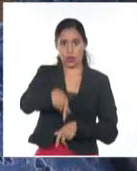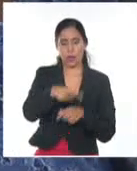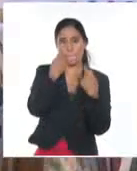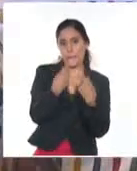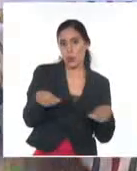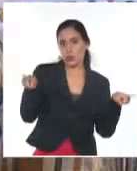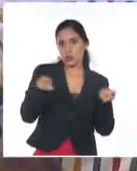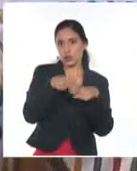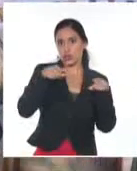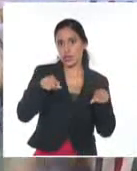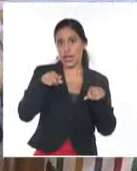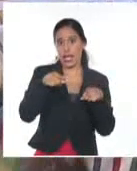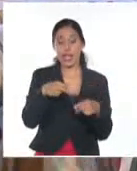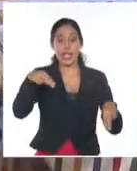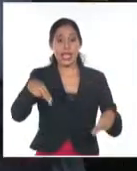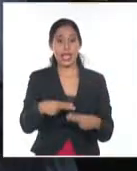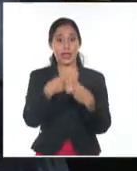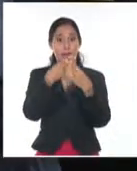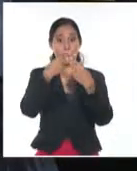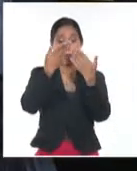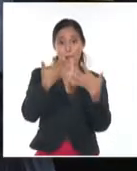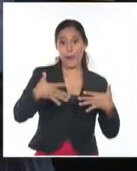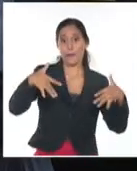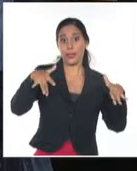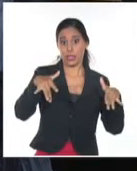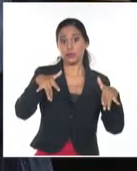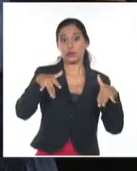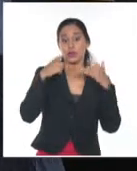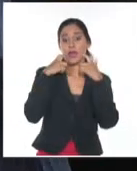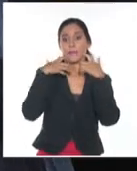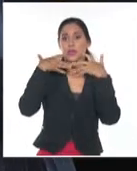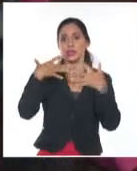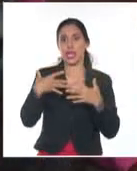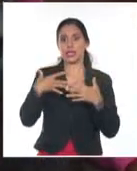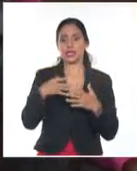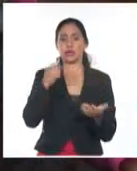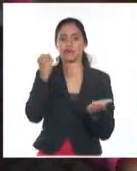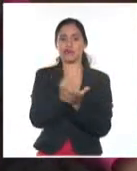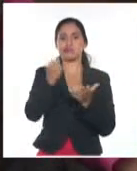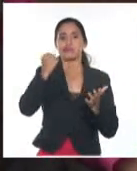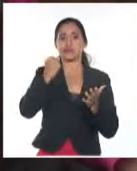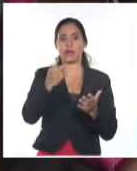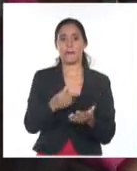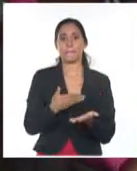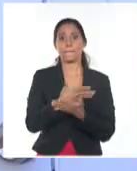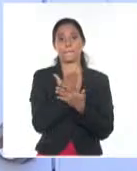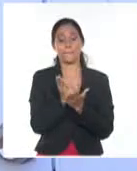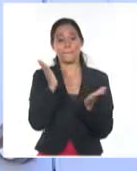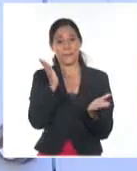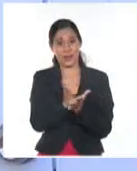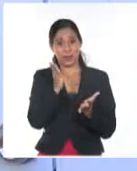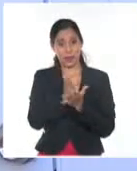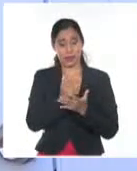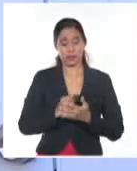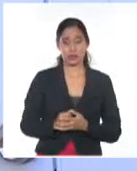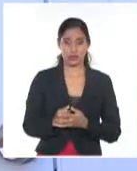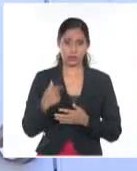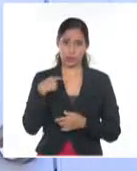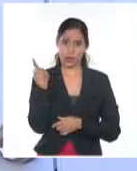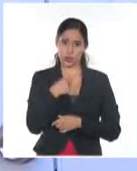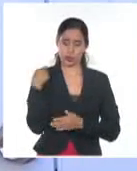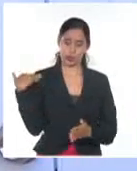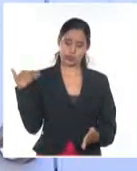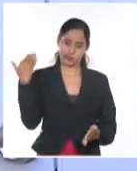el espectáculo que tuvo un perfil académico confirmó su talento y la preparación que reciben. Nos han preparado súper bien para este